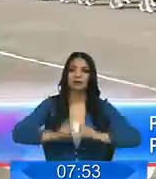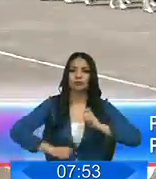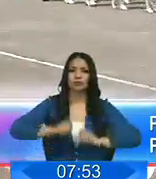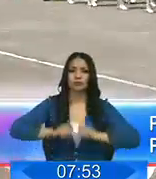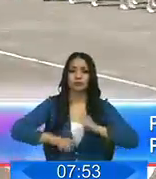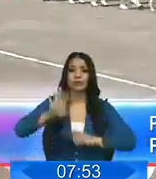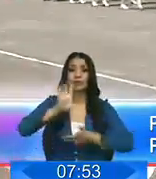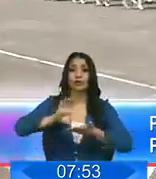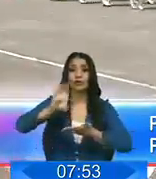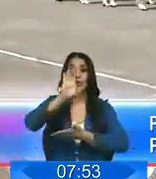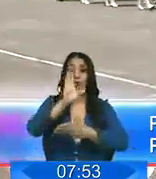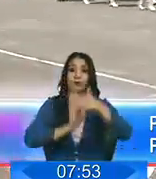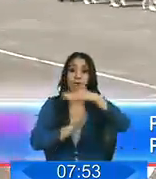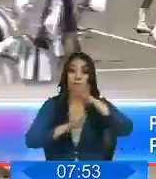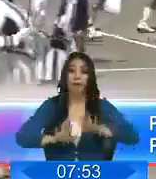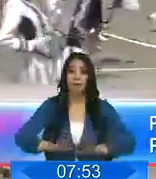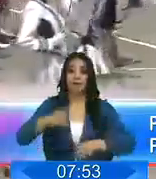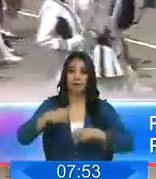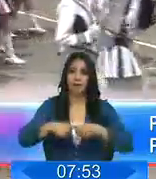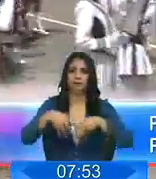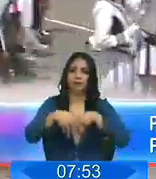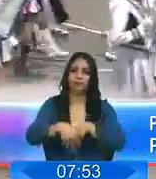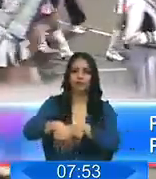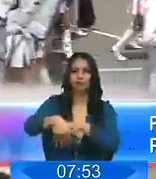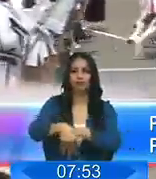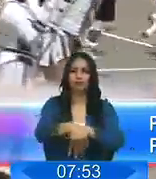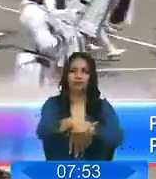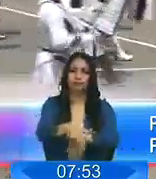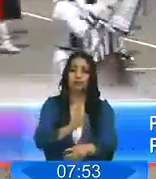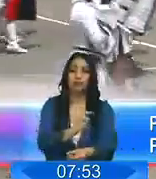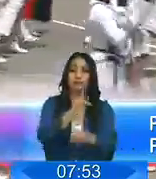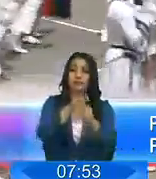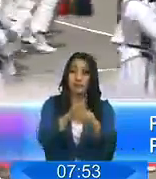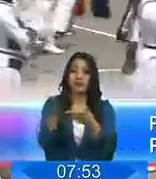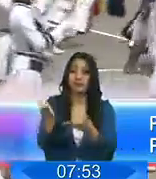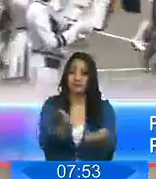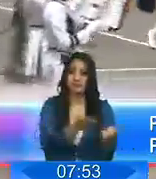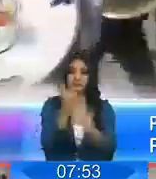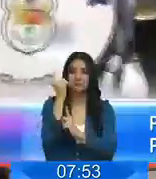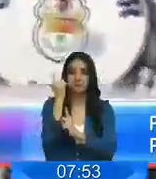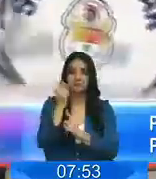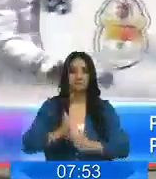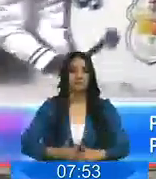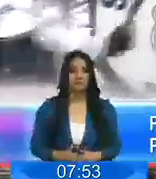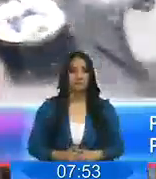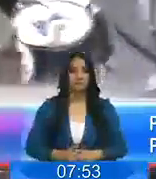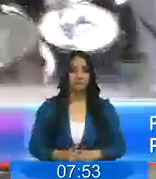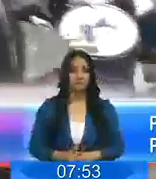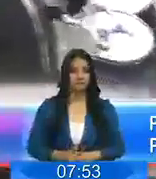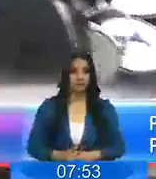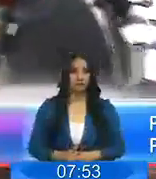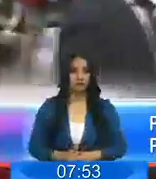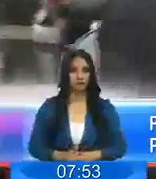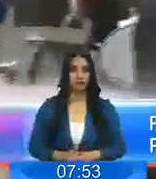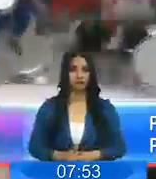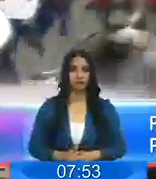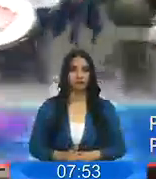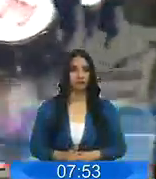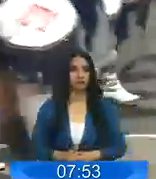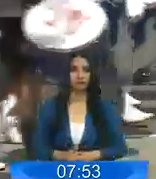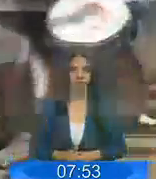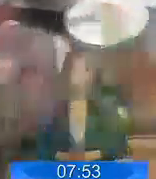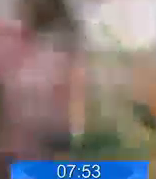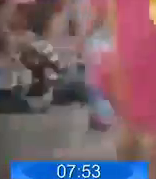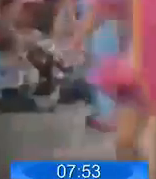colegios emblemáticos de Quito desfilaron y fueron parte de la ceremonia militar. En Quito informó Iván Casamen.